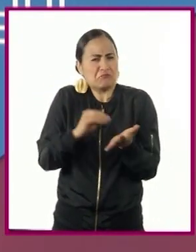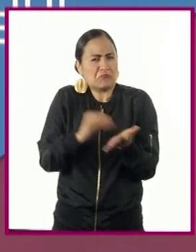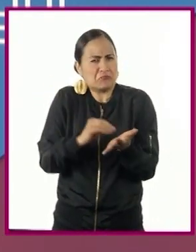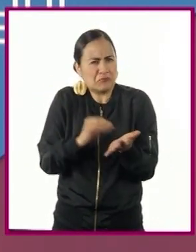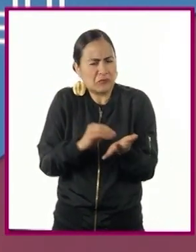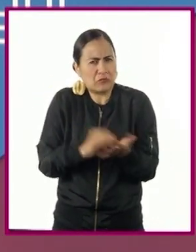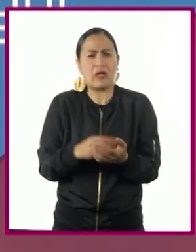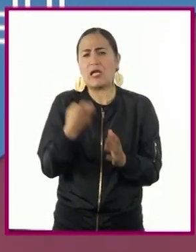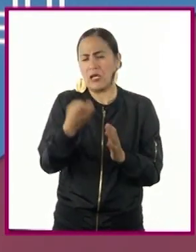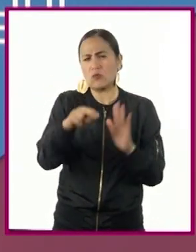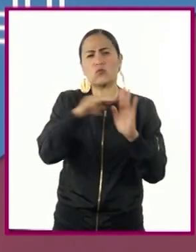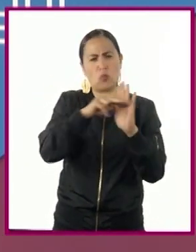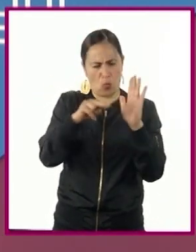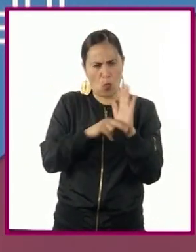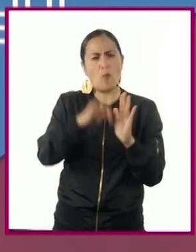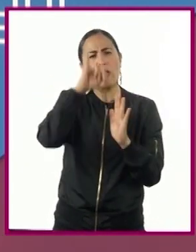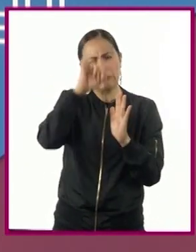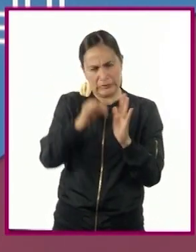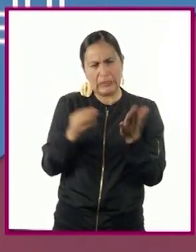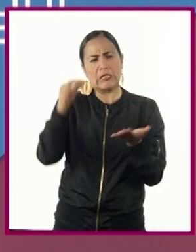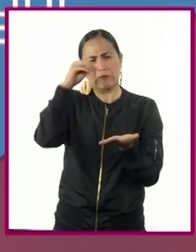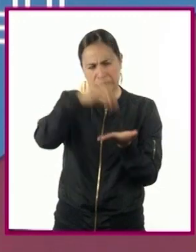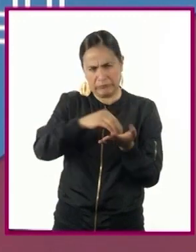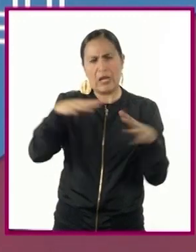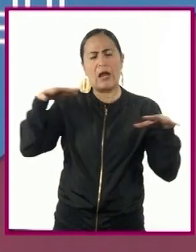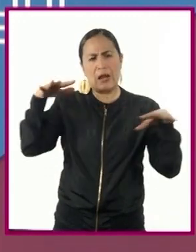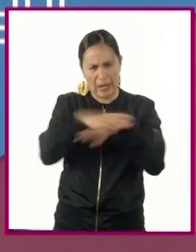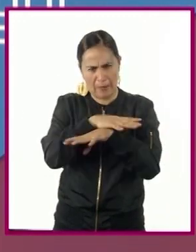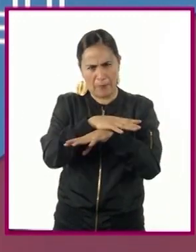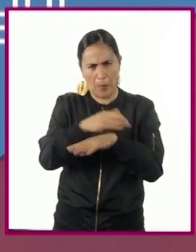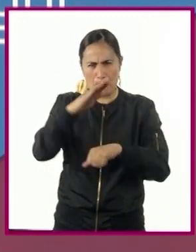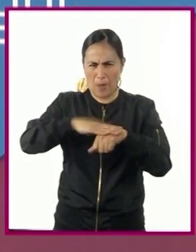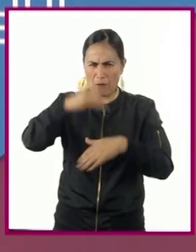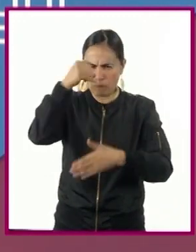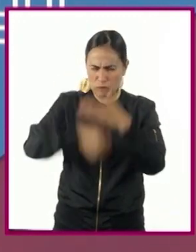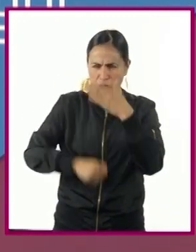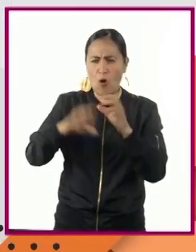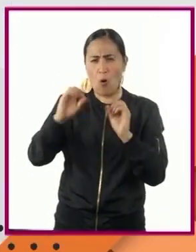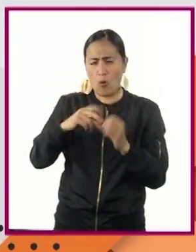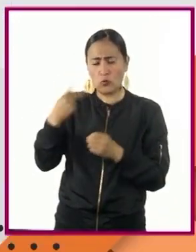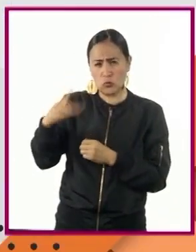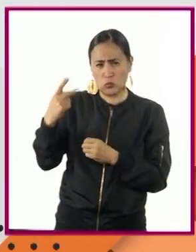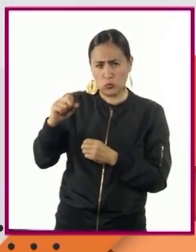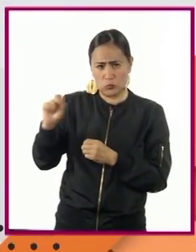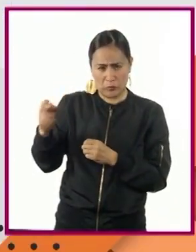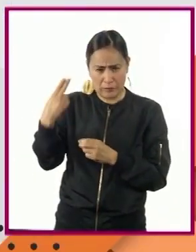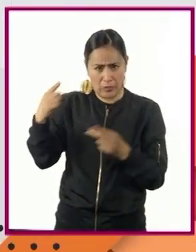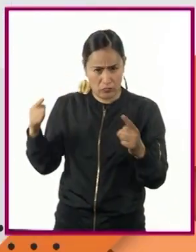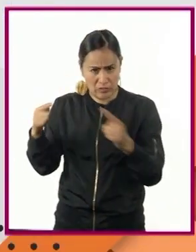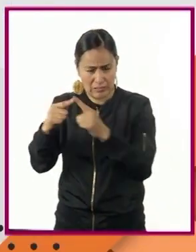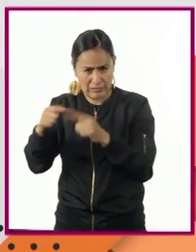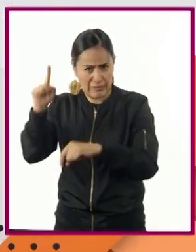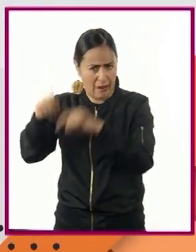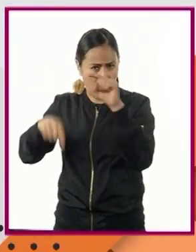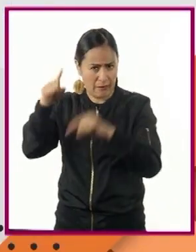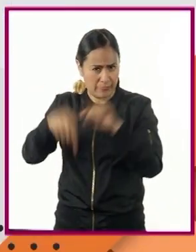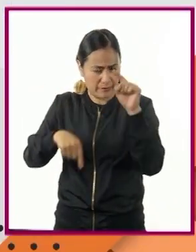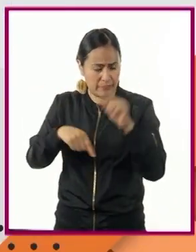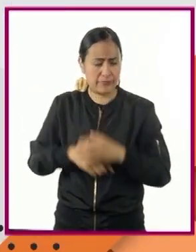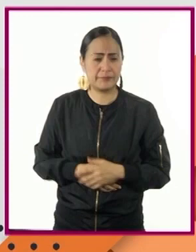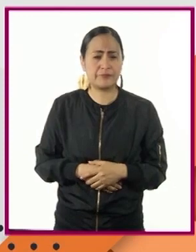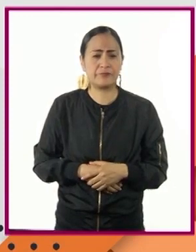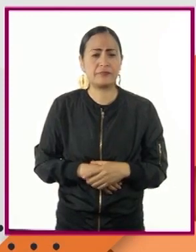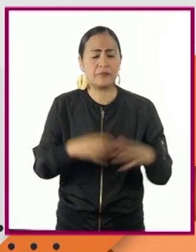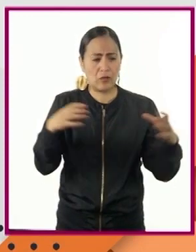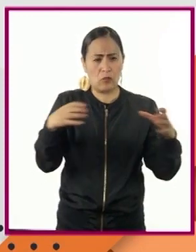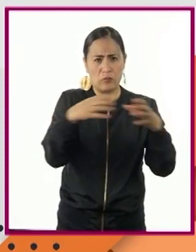de normas que implicaran un cambio profundo o que atacaran los privilegios del clero. Mientras una comisión encabezada